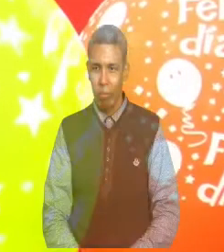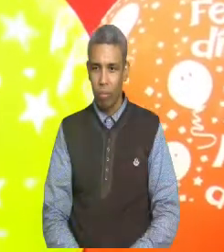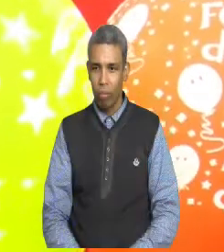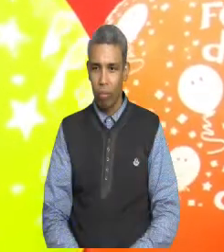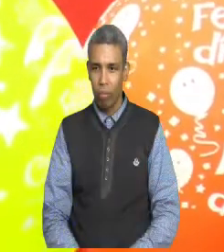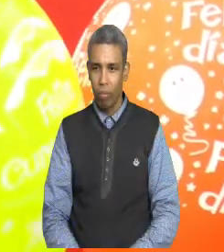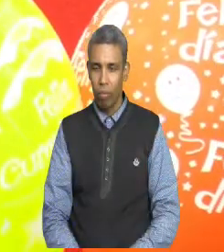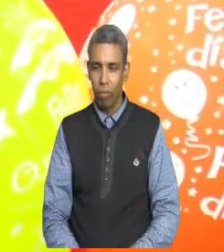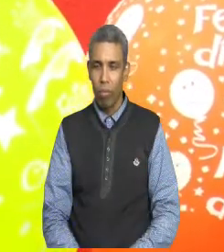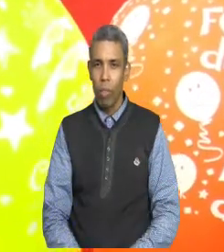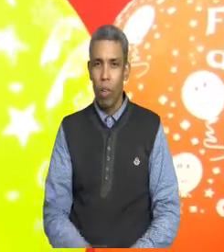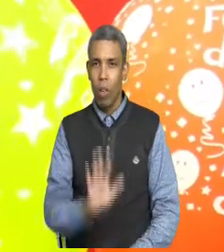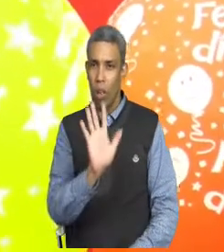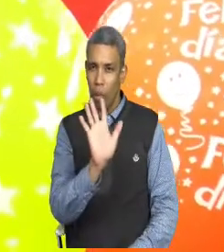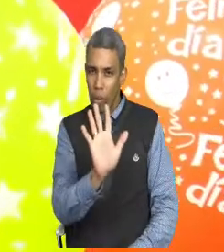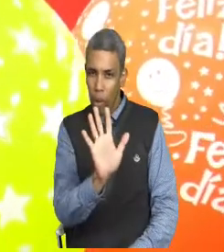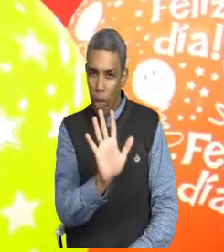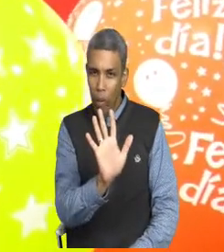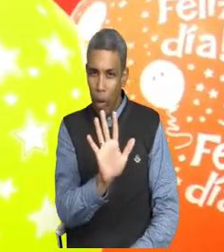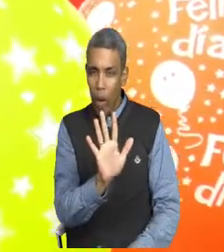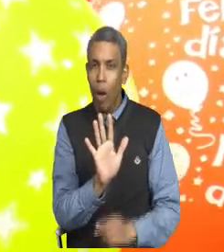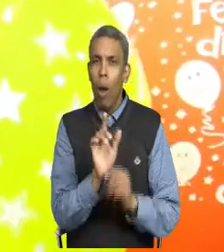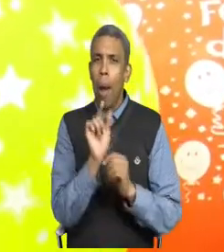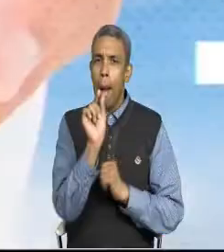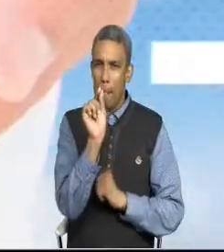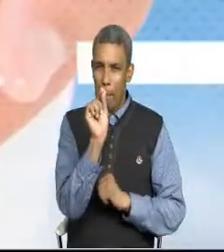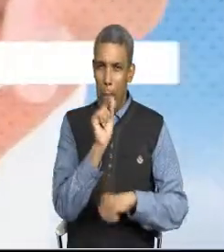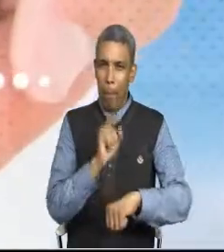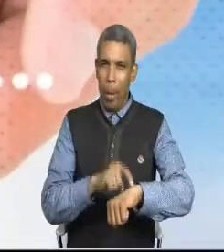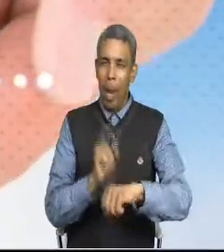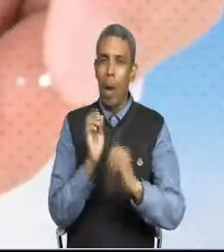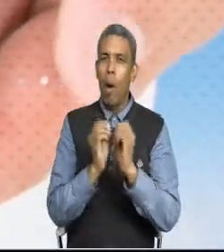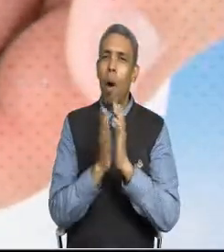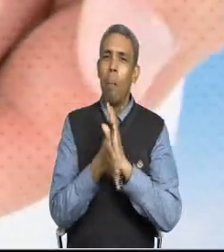Ustedes no se muevan, quédense quieticos ahí porque vamos a seguir conociendo los...